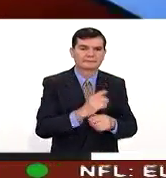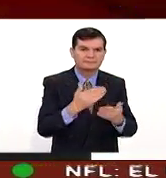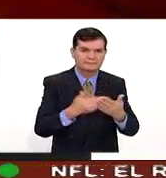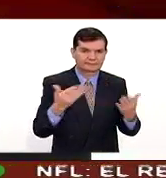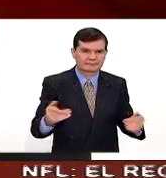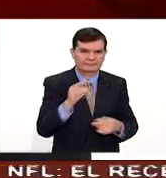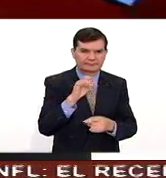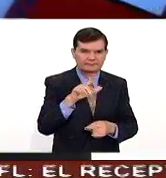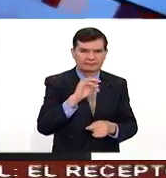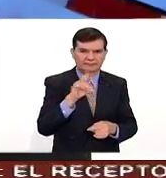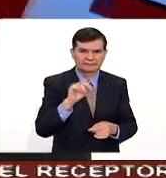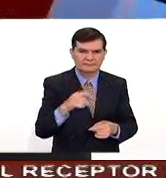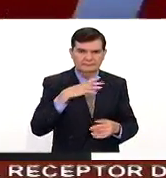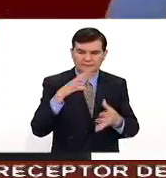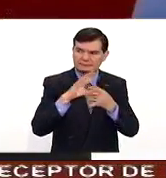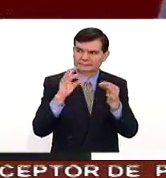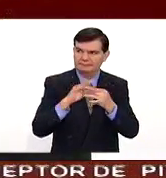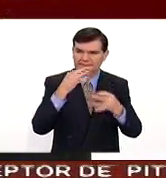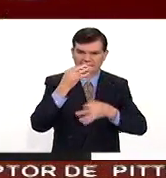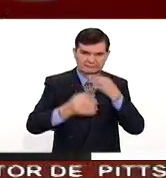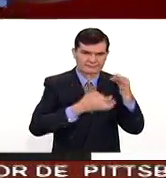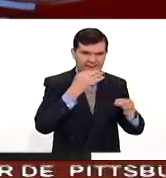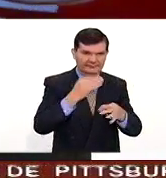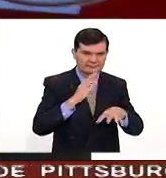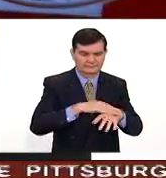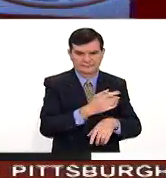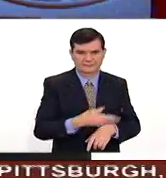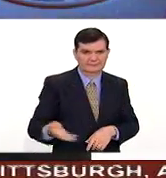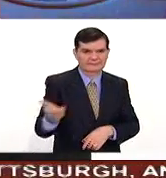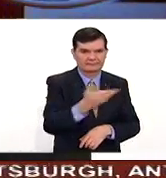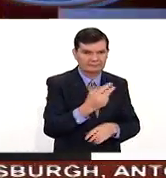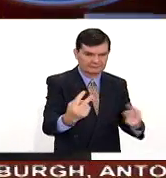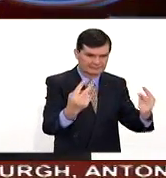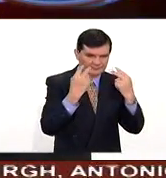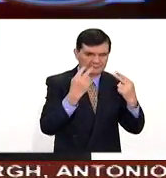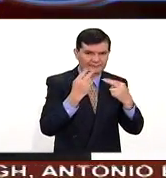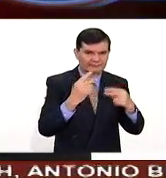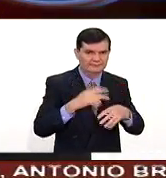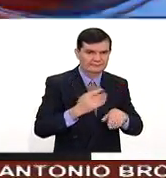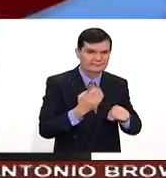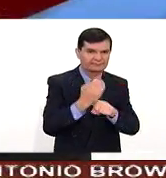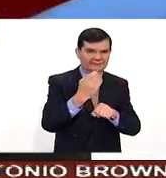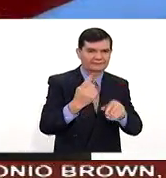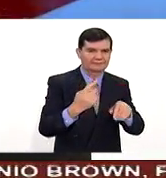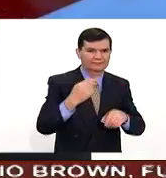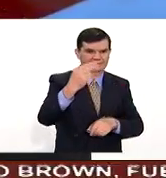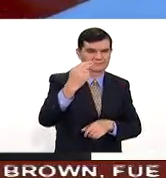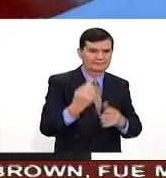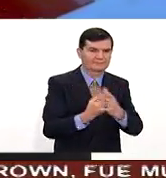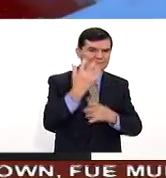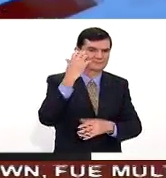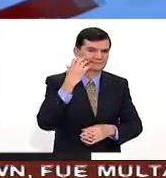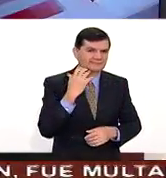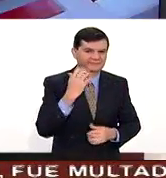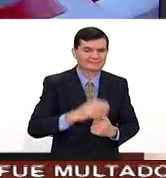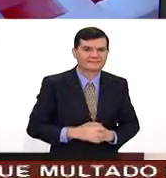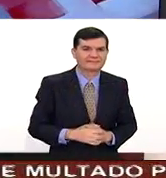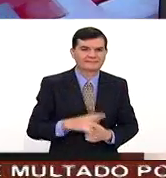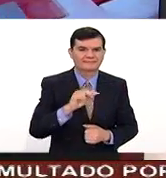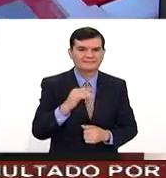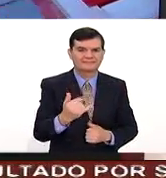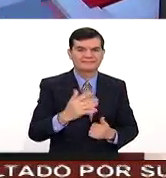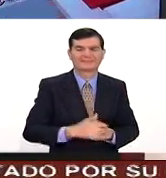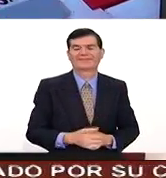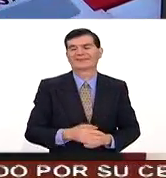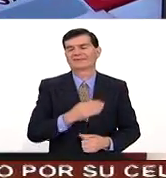ahora Daniel López Casarín les tiene una gran noticia a todos los que nos ven desde el estado norteño de Nuevo León. Dani, todos los